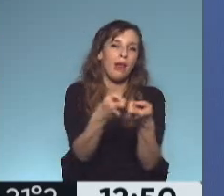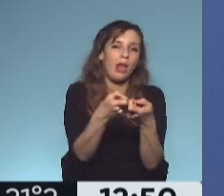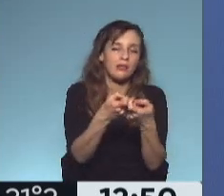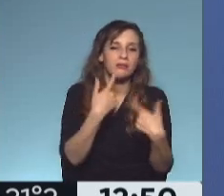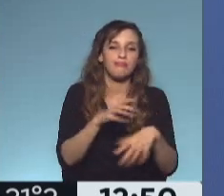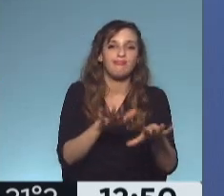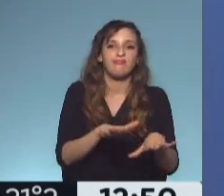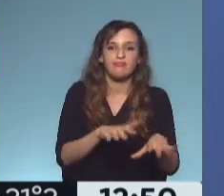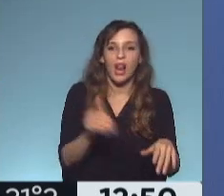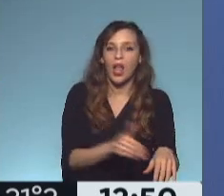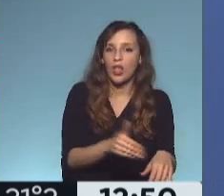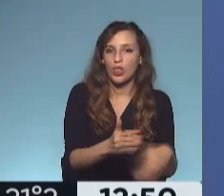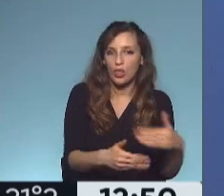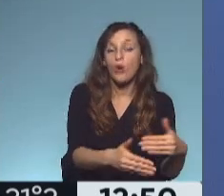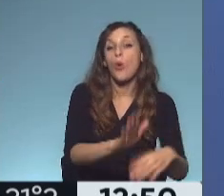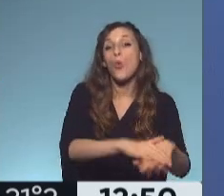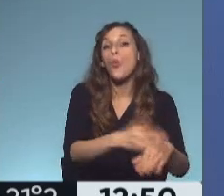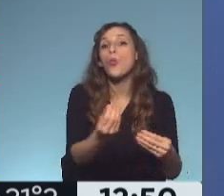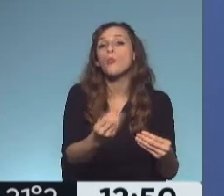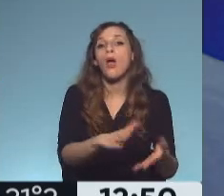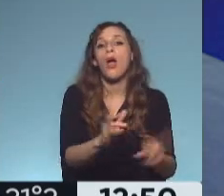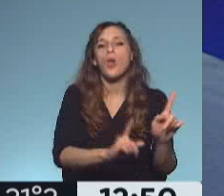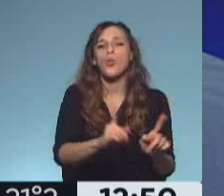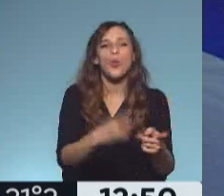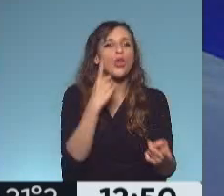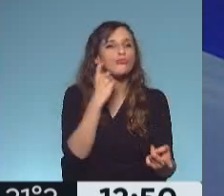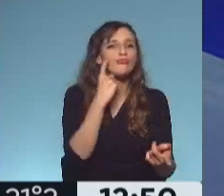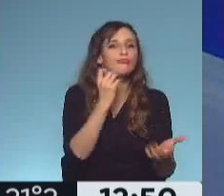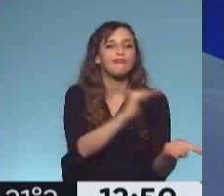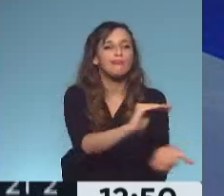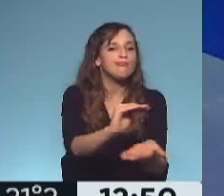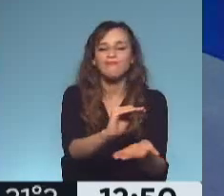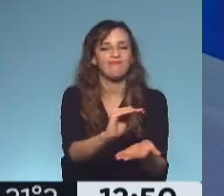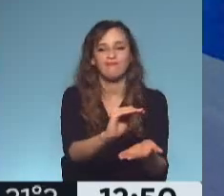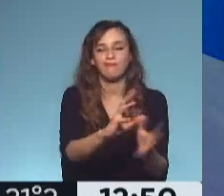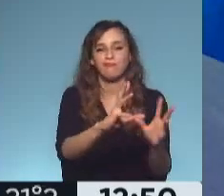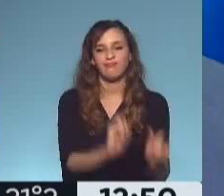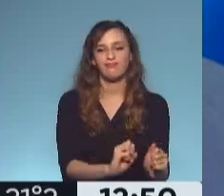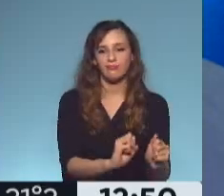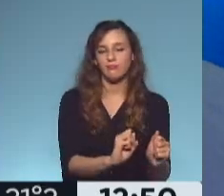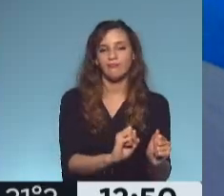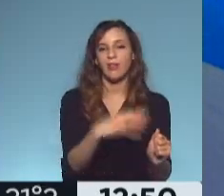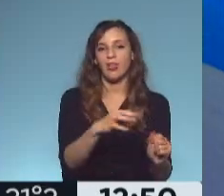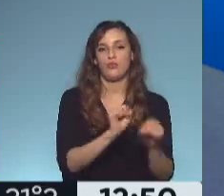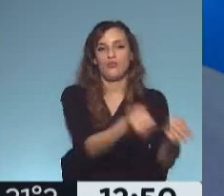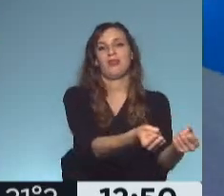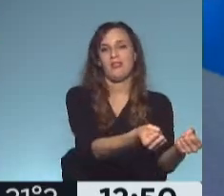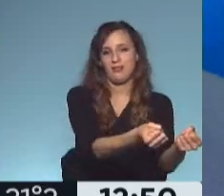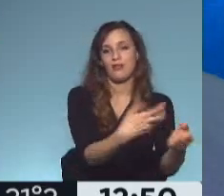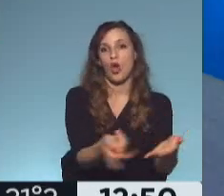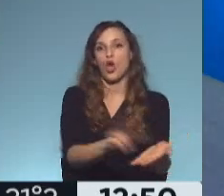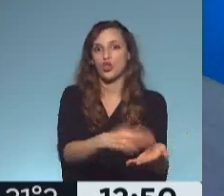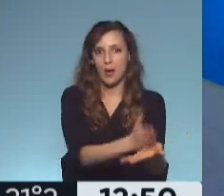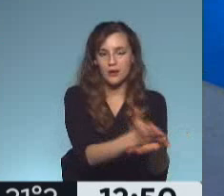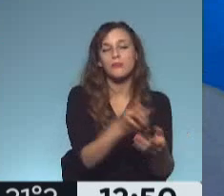o pasa que algunos lotes no pasan los controles de calidad debidos, es un producto biológico, tienen que tener todas las certificaciones porque estamos inoculando